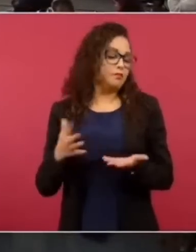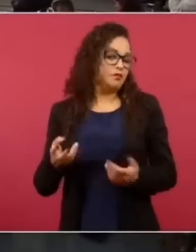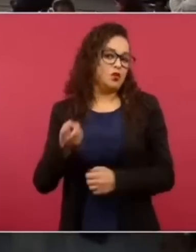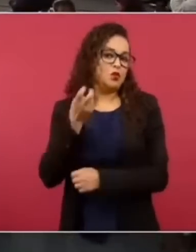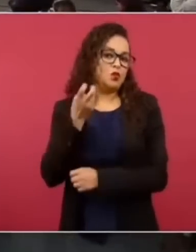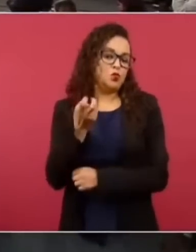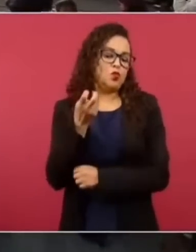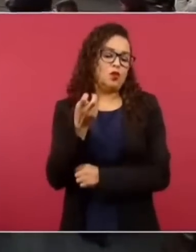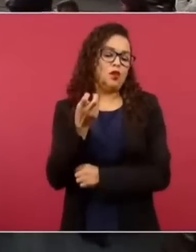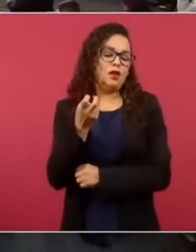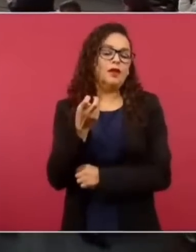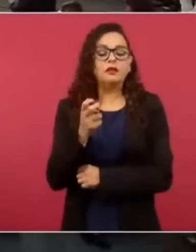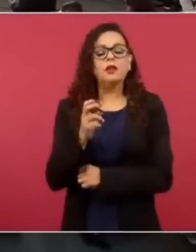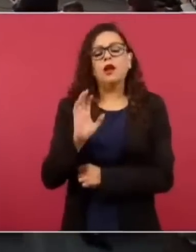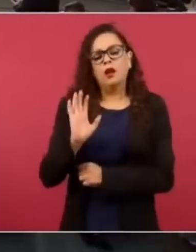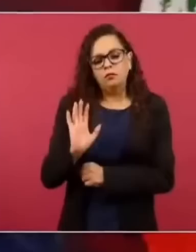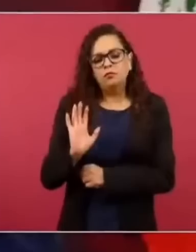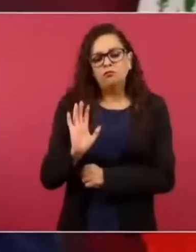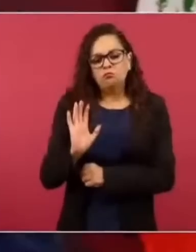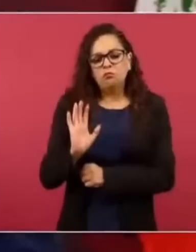va a hablar